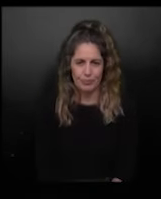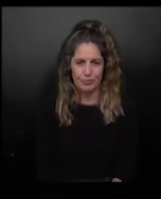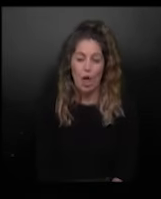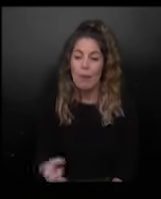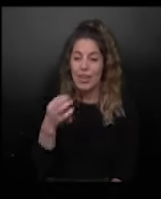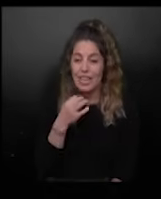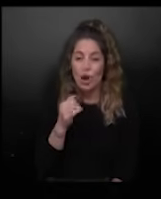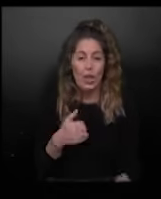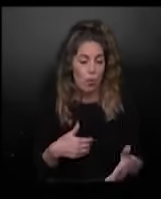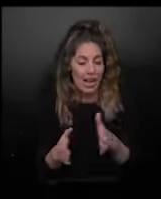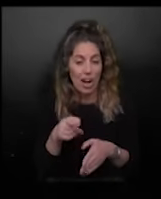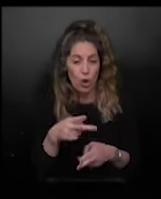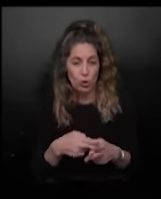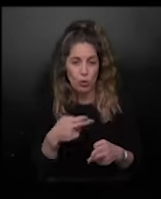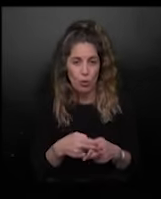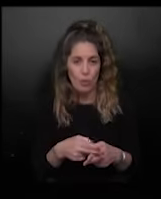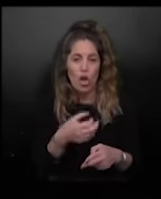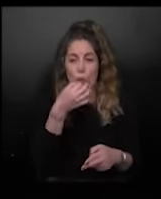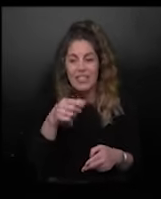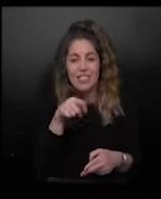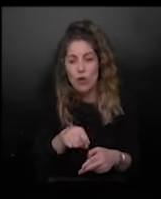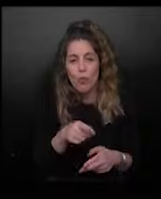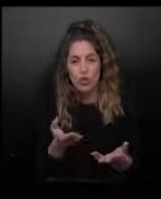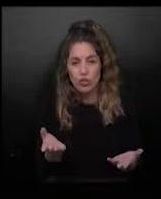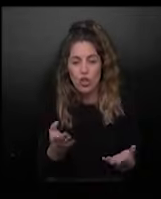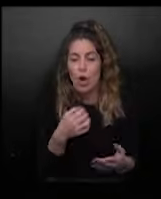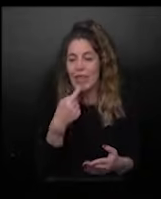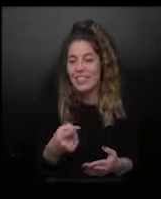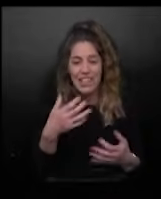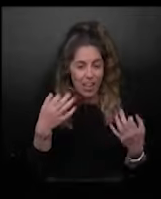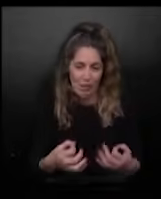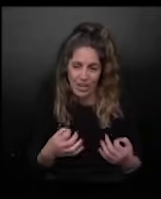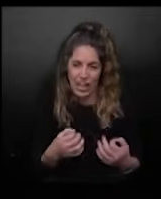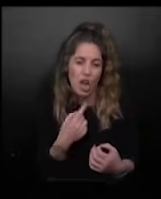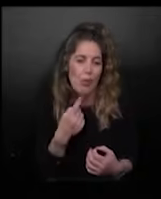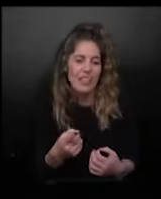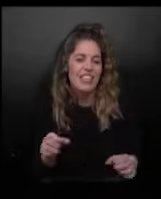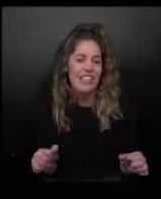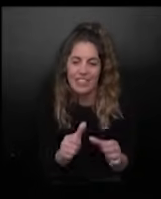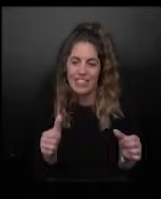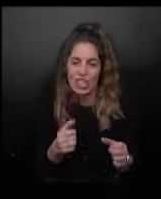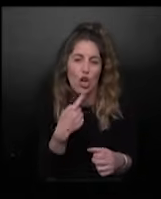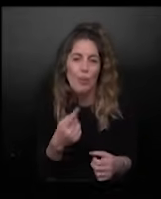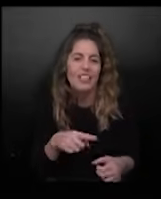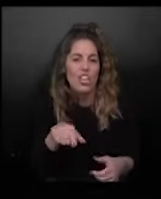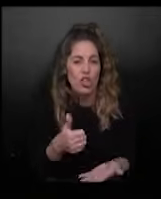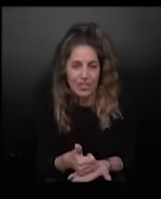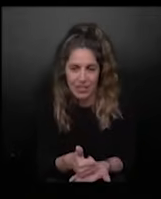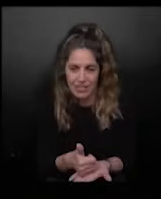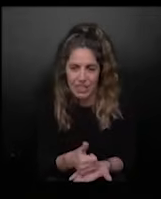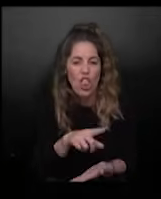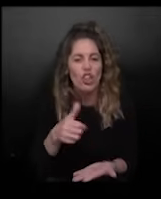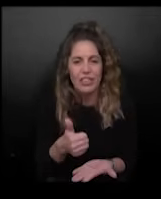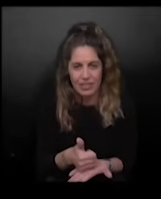dijeron que hay una caja con tu nombre pero no me dicen si sos vos no me dicen la verdad no me dicen que te hicieron No me dicen Dónde estás